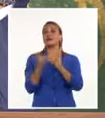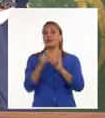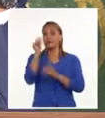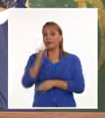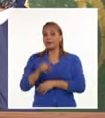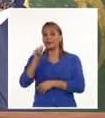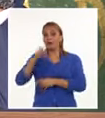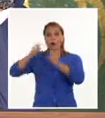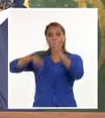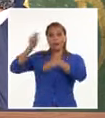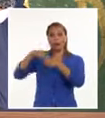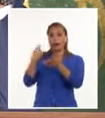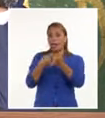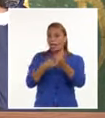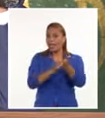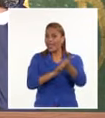vista